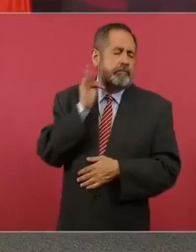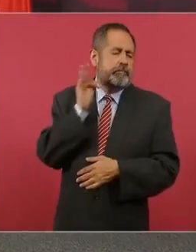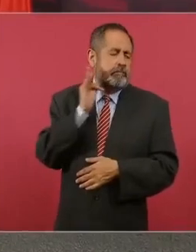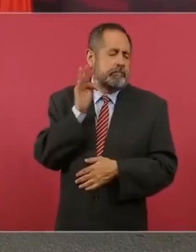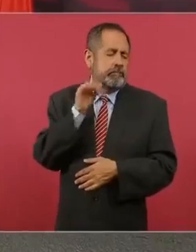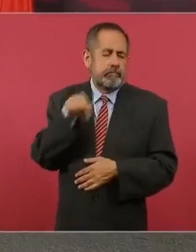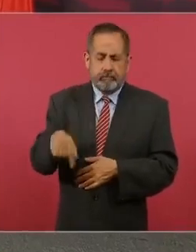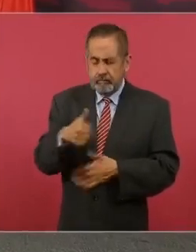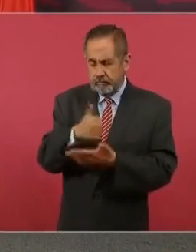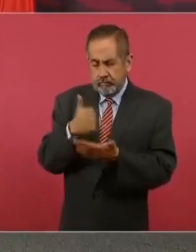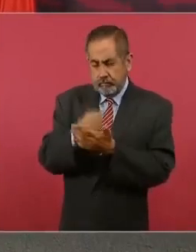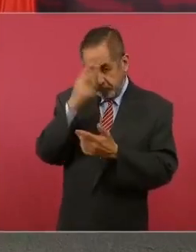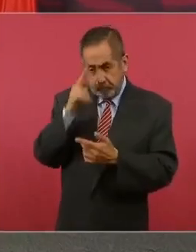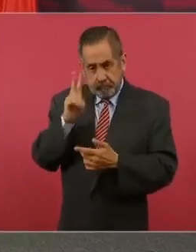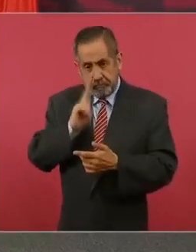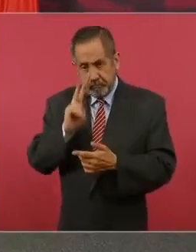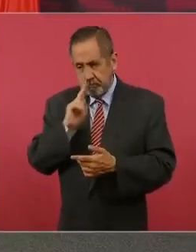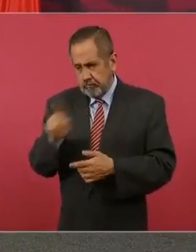fiscal